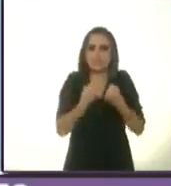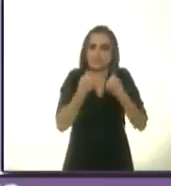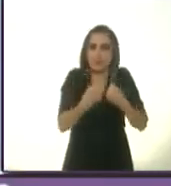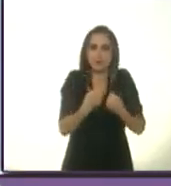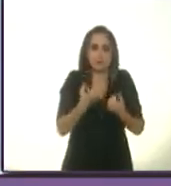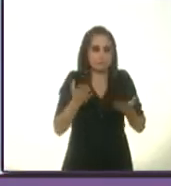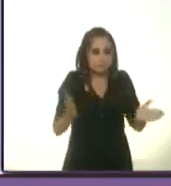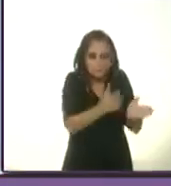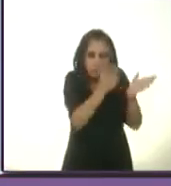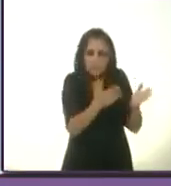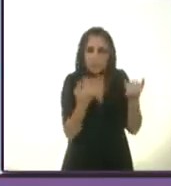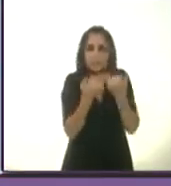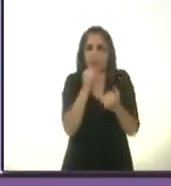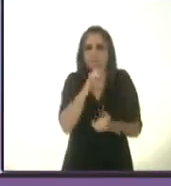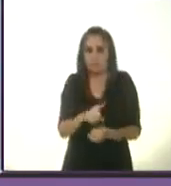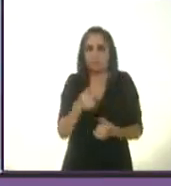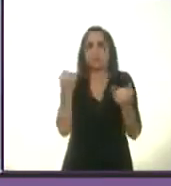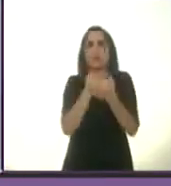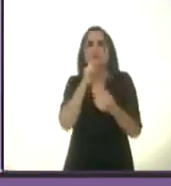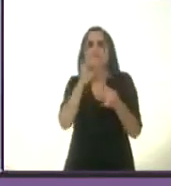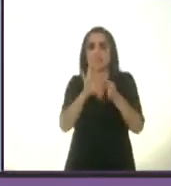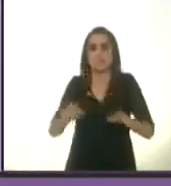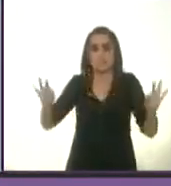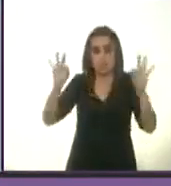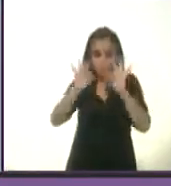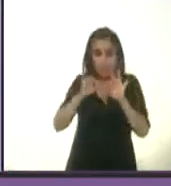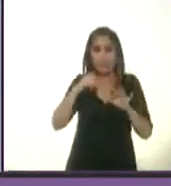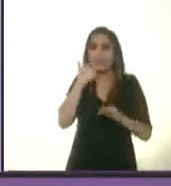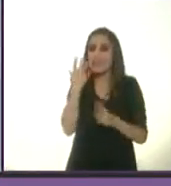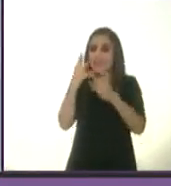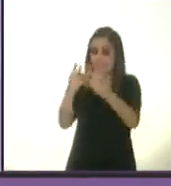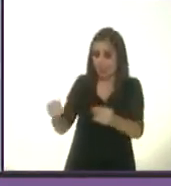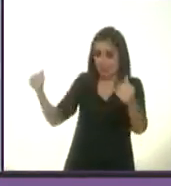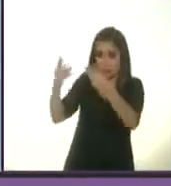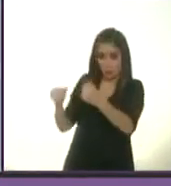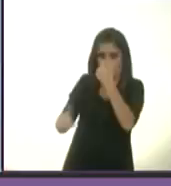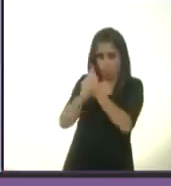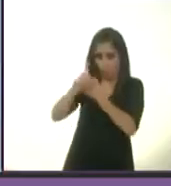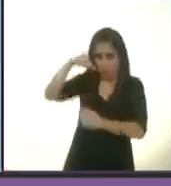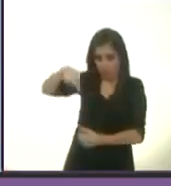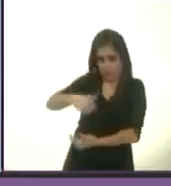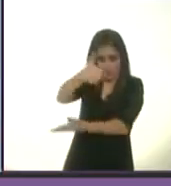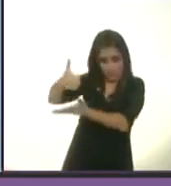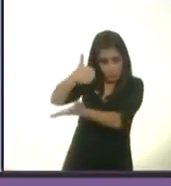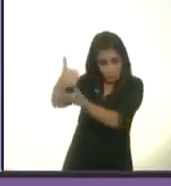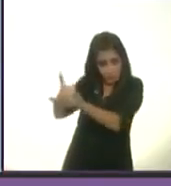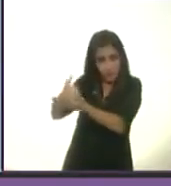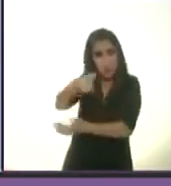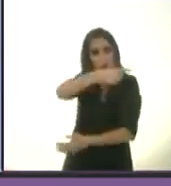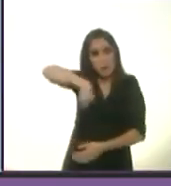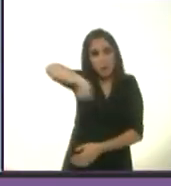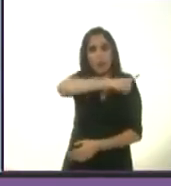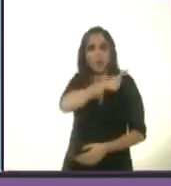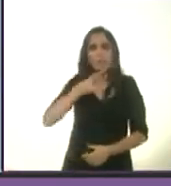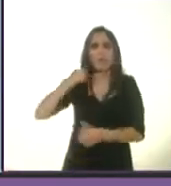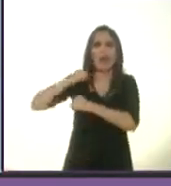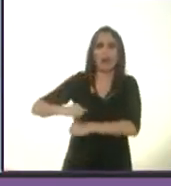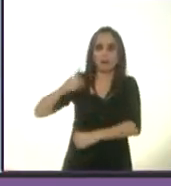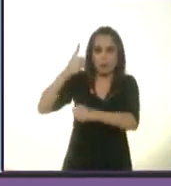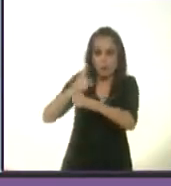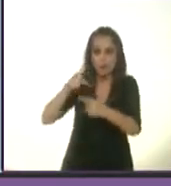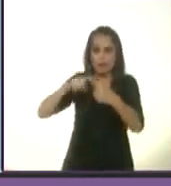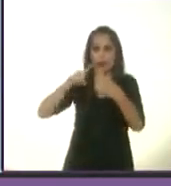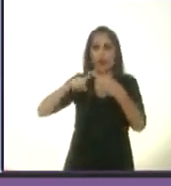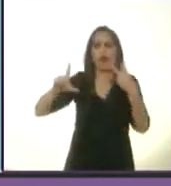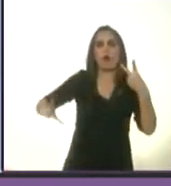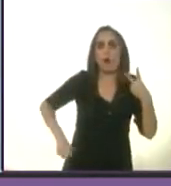es muy importante también lograr resolver los problemas de esta ciudad nosotros tengamos autoridades gobiernos